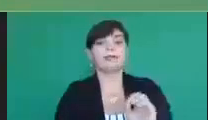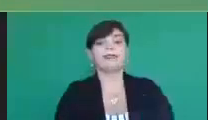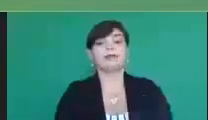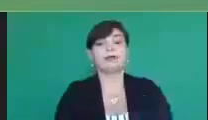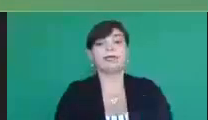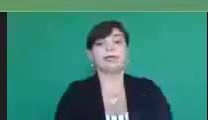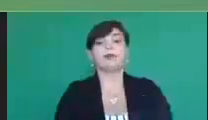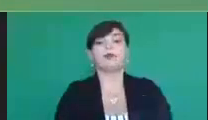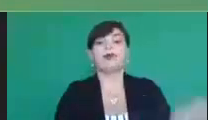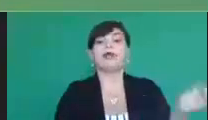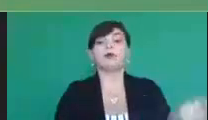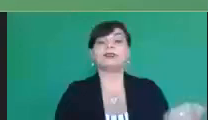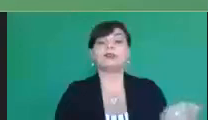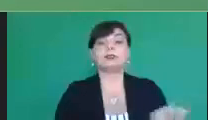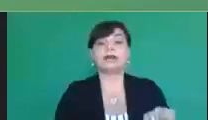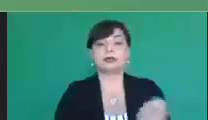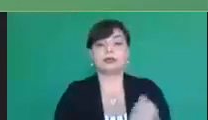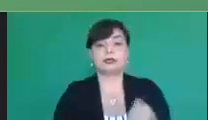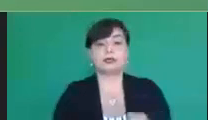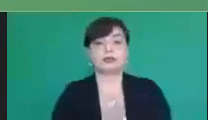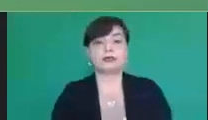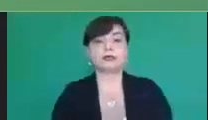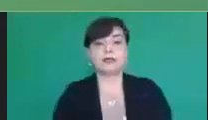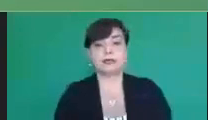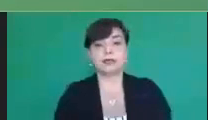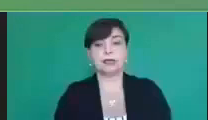por ejemplo, el cuestionario incluyó